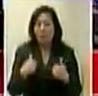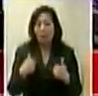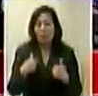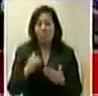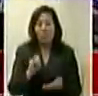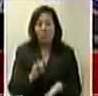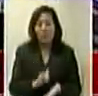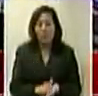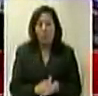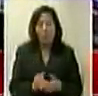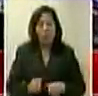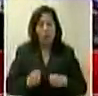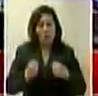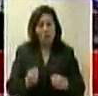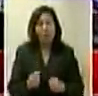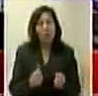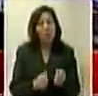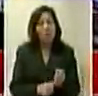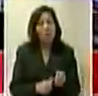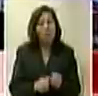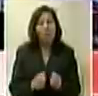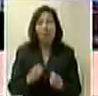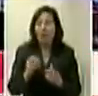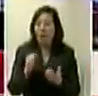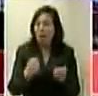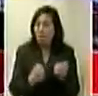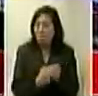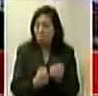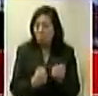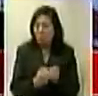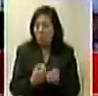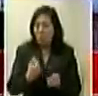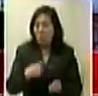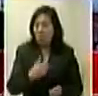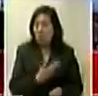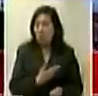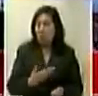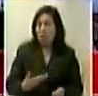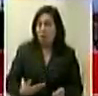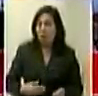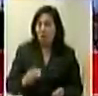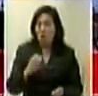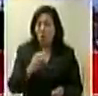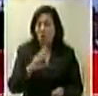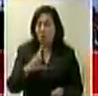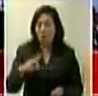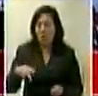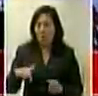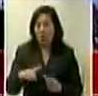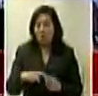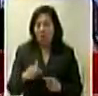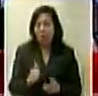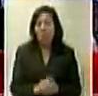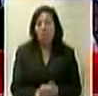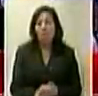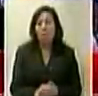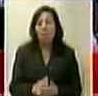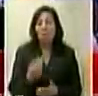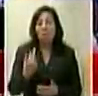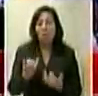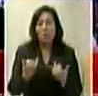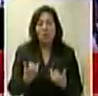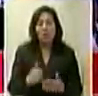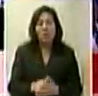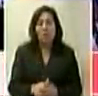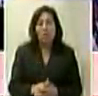que luchar, hermanos, apoyar a nuestro presidente Ollanta Humala por este